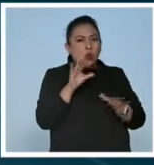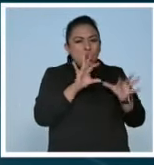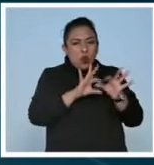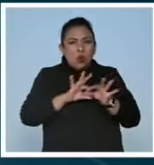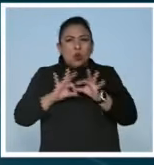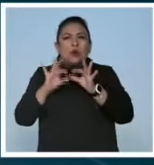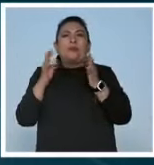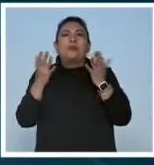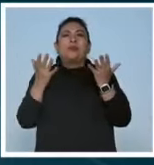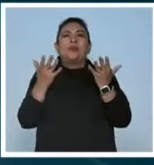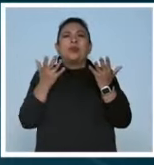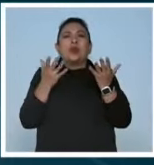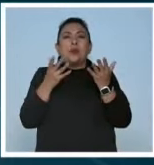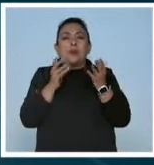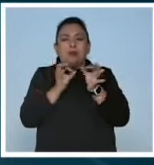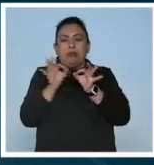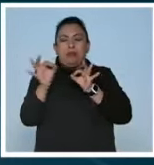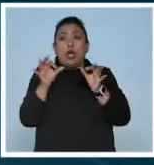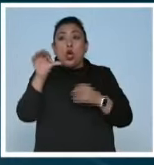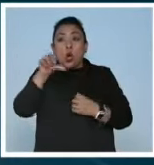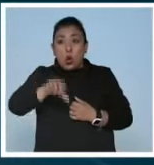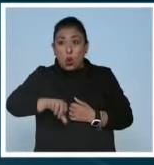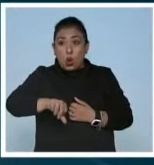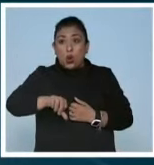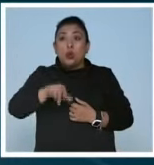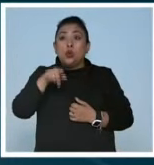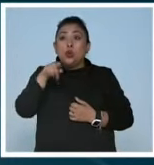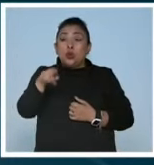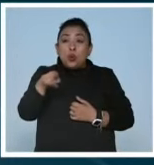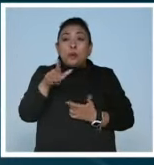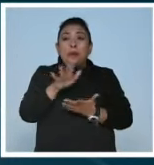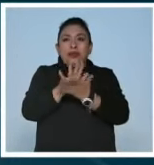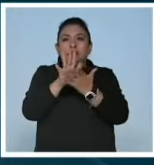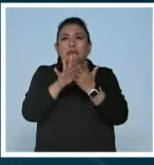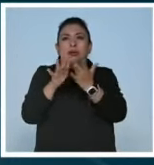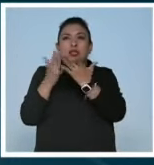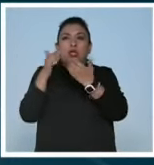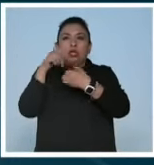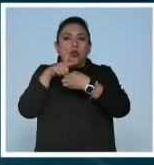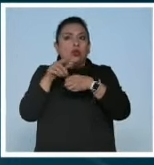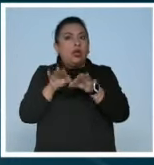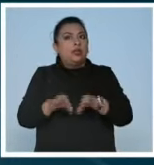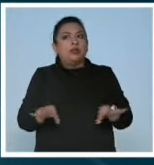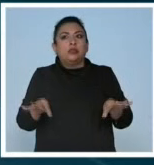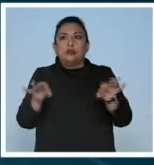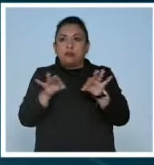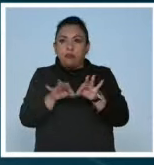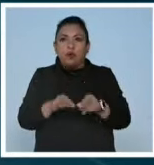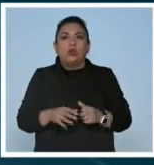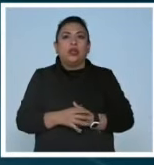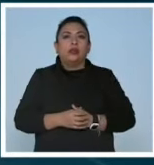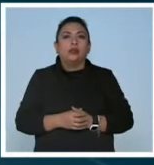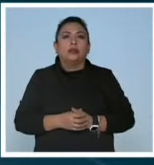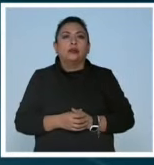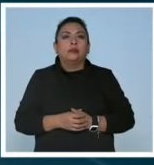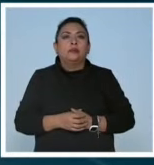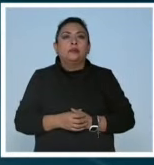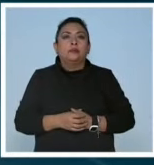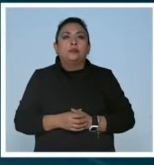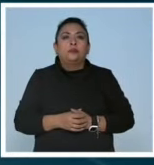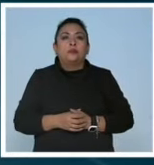concatenado, un tanto desmadejados. Hoy en día, tu presencia en redes sociales es muy importante. Ahora que